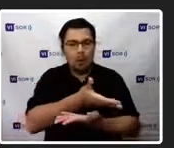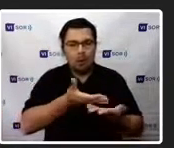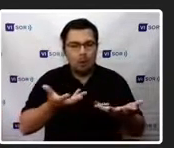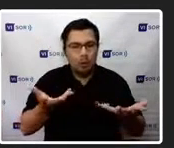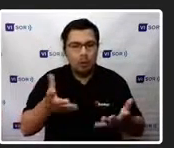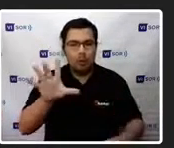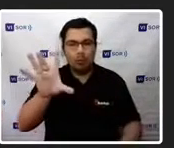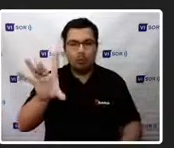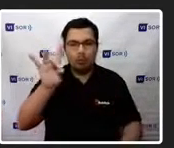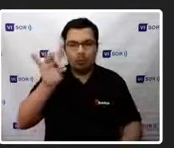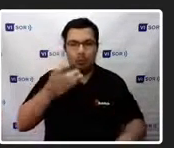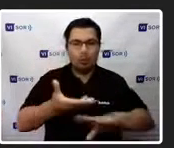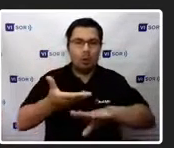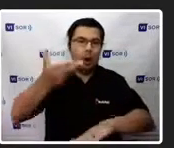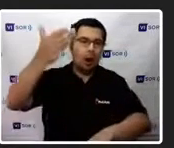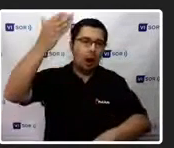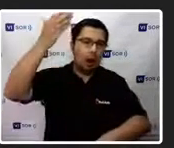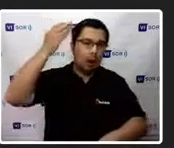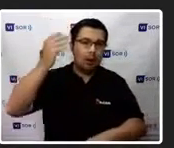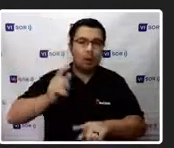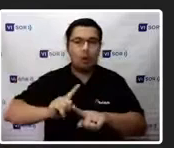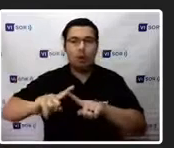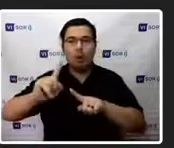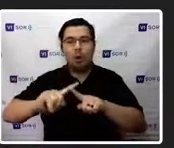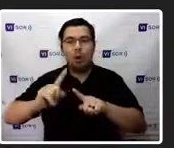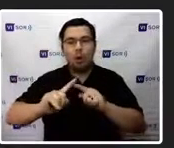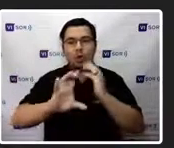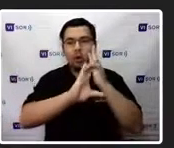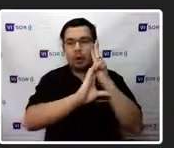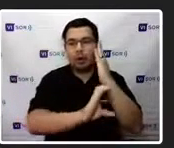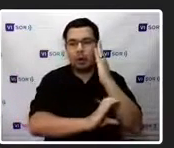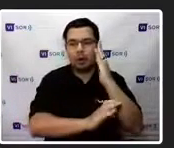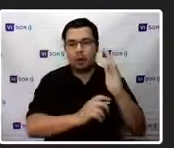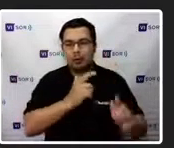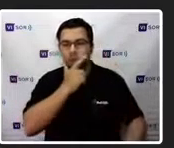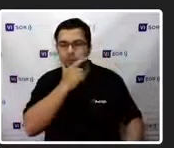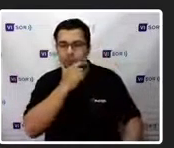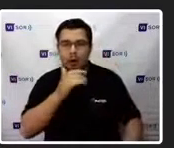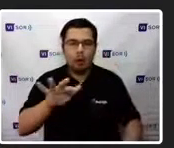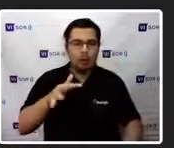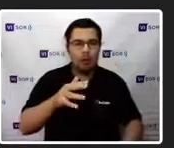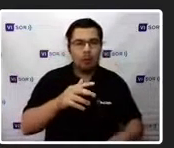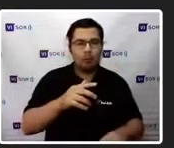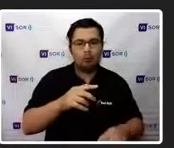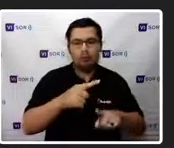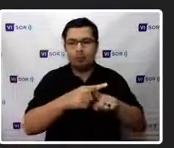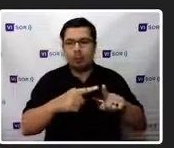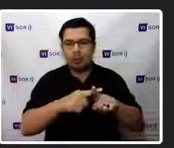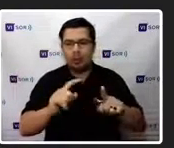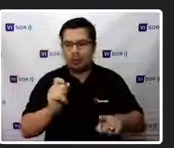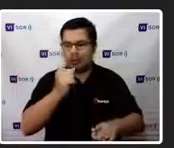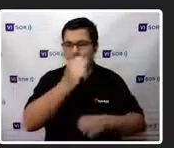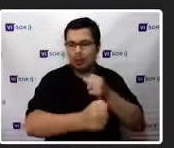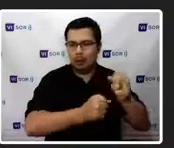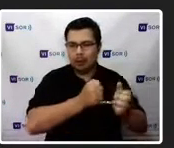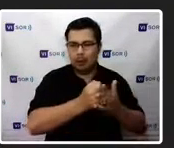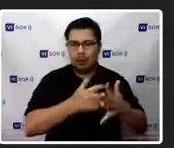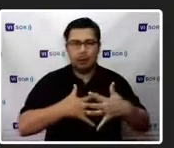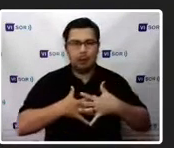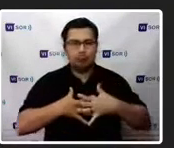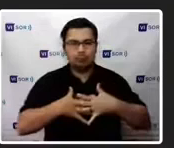me encontraba cursando otra carrera y a mitad del primer año no me sentía a gusto,